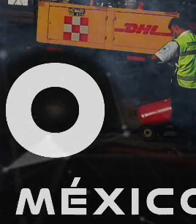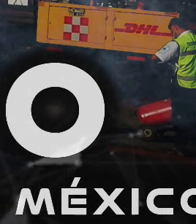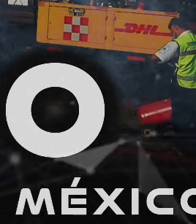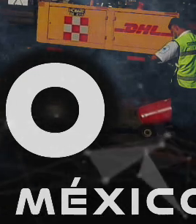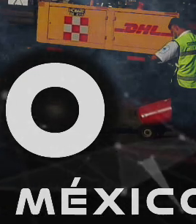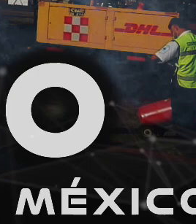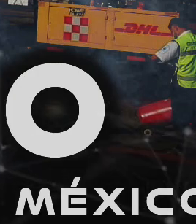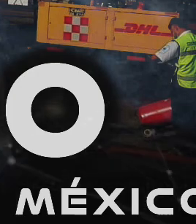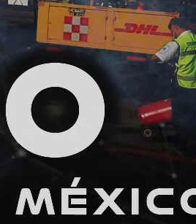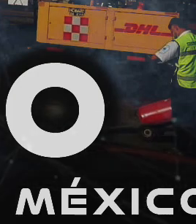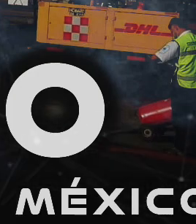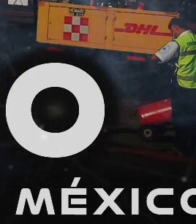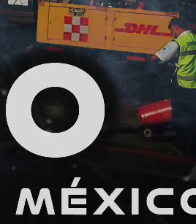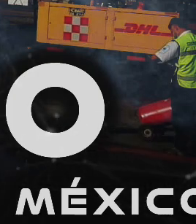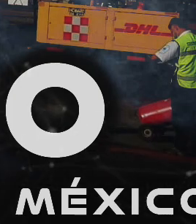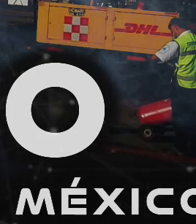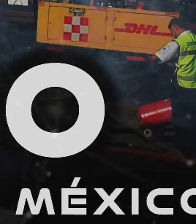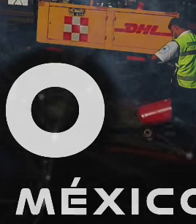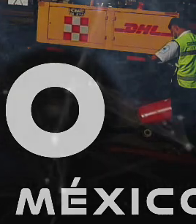nuestro canal.